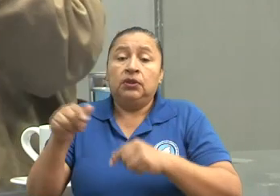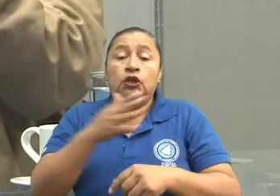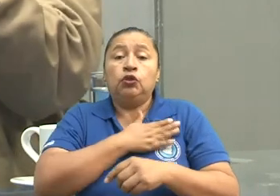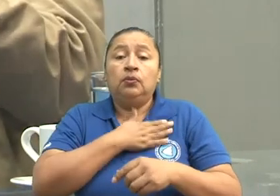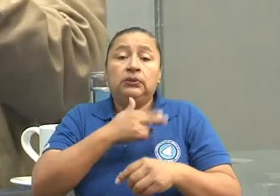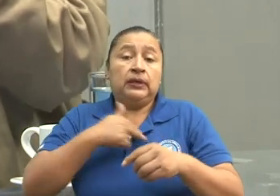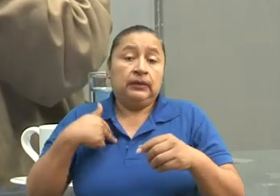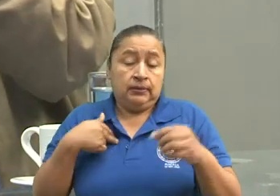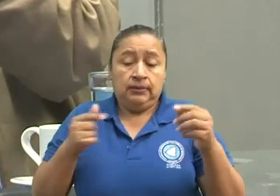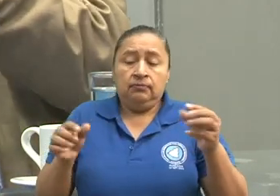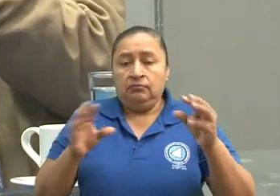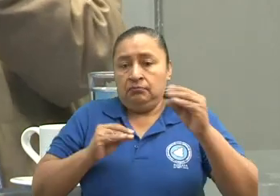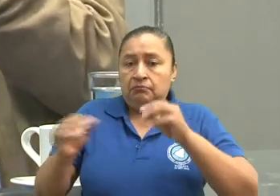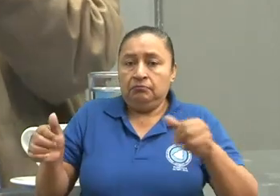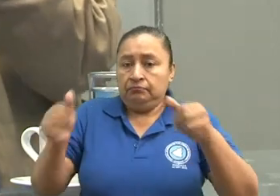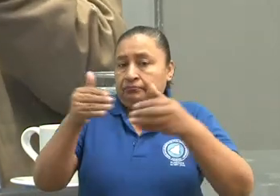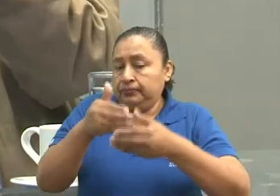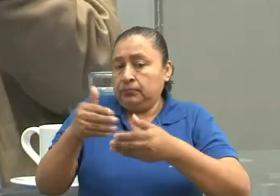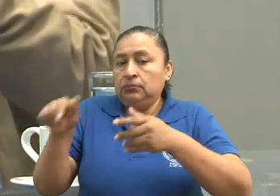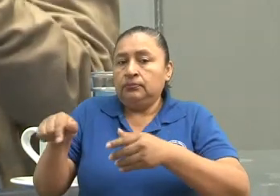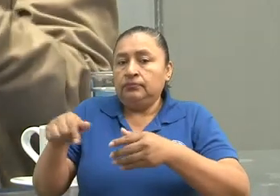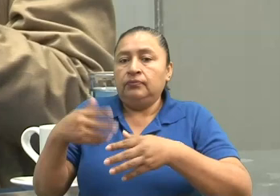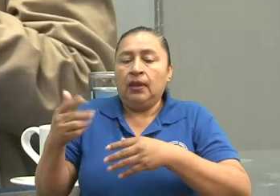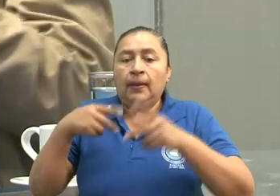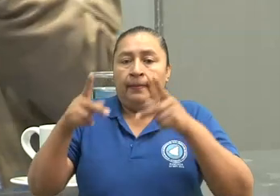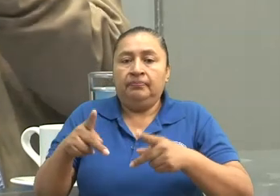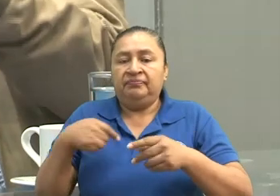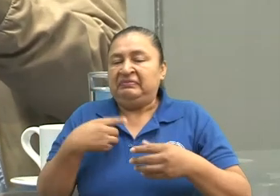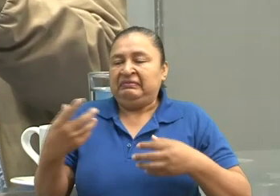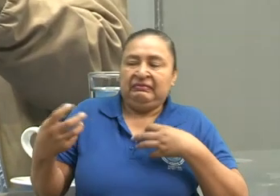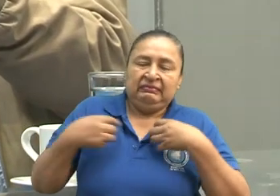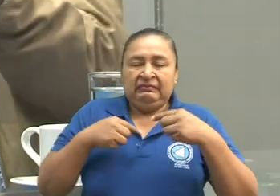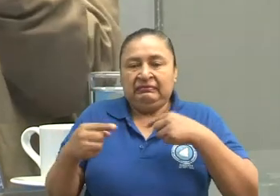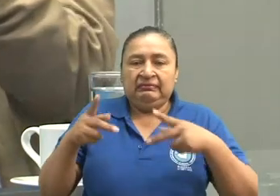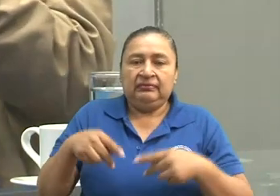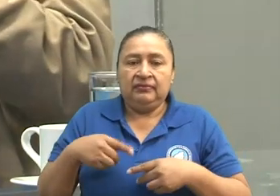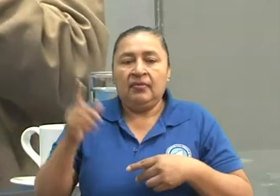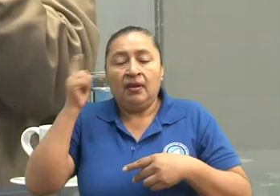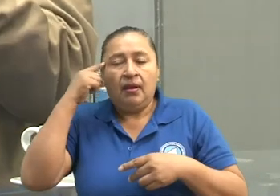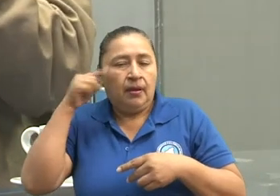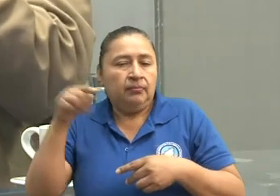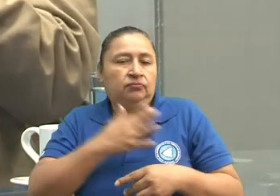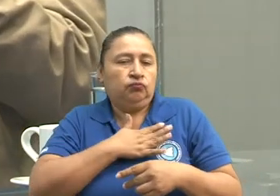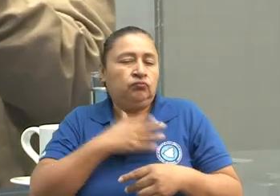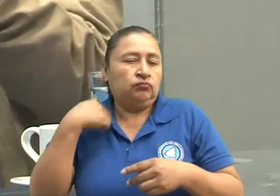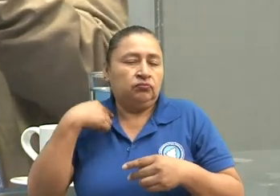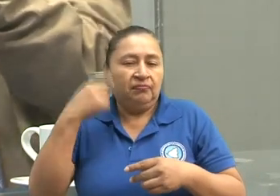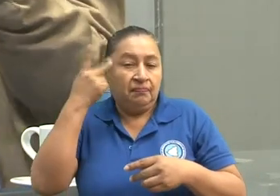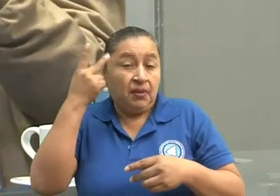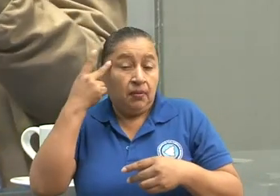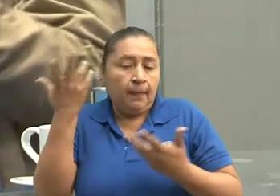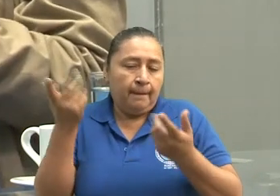una transición, ¿verdad? Porque había un alto, seguía el descontento contra la dictadura. Entonces, ellos tuvieron la habilidad siempre,